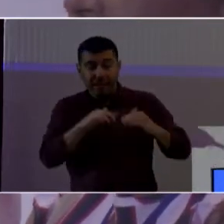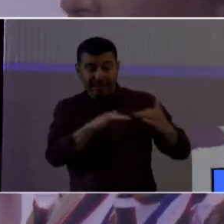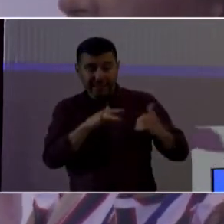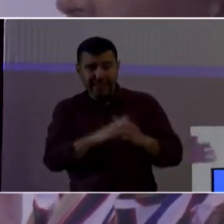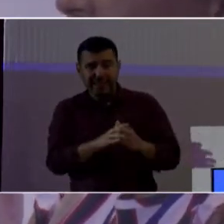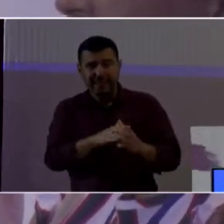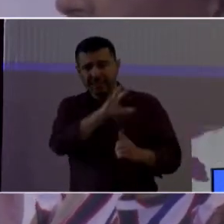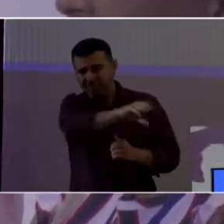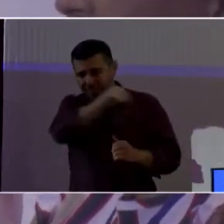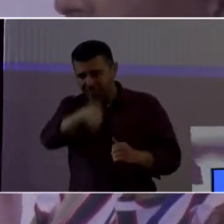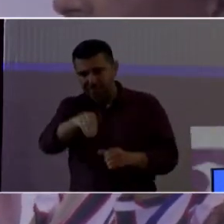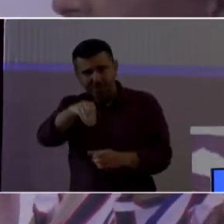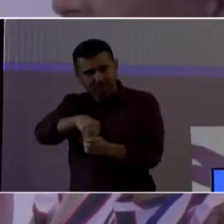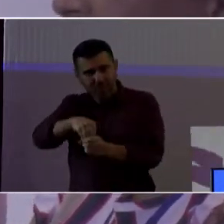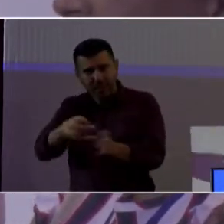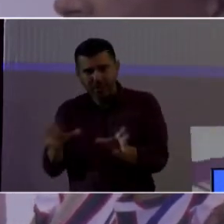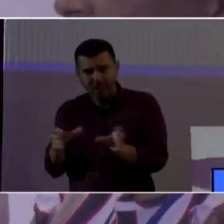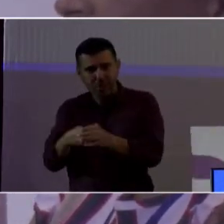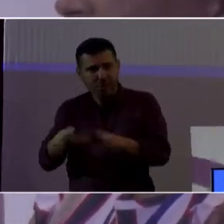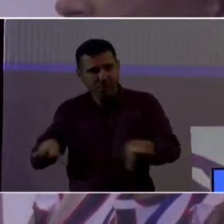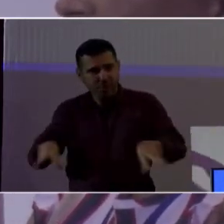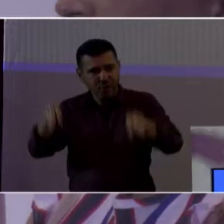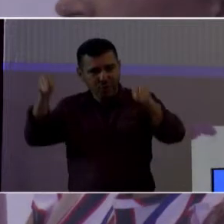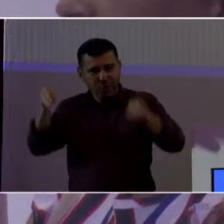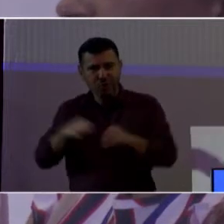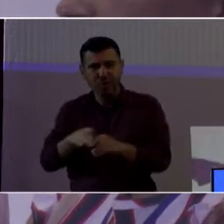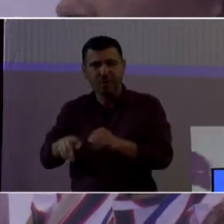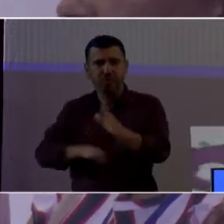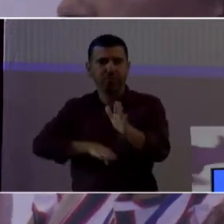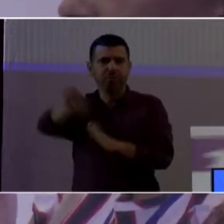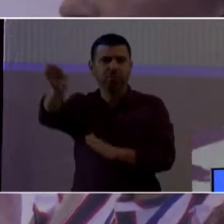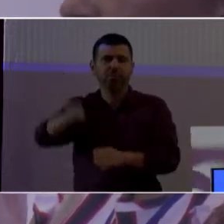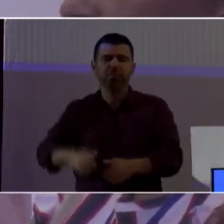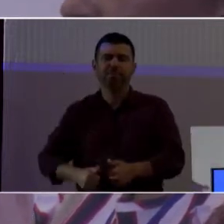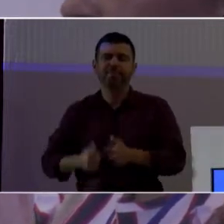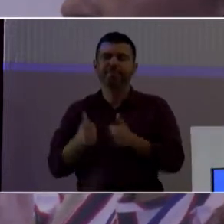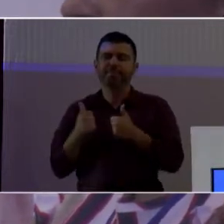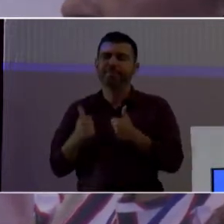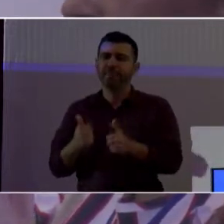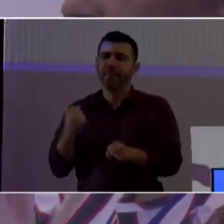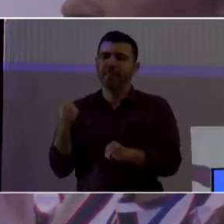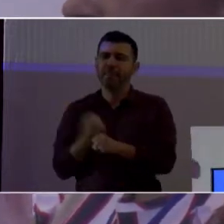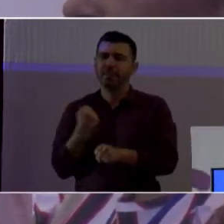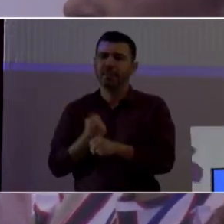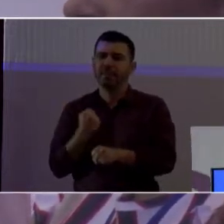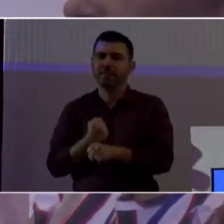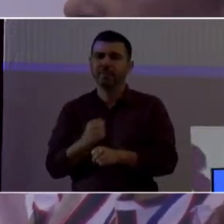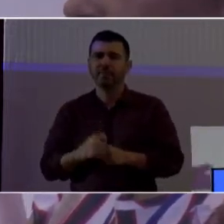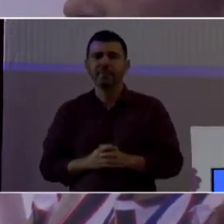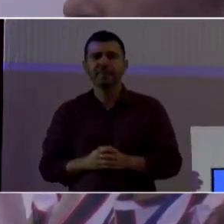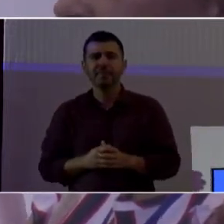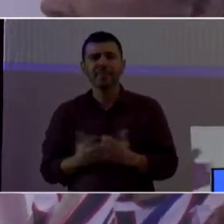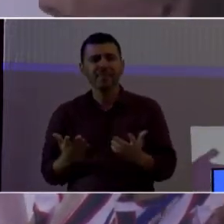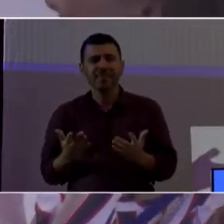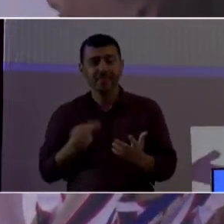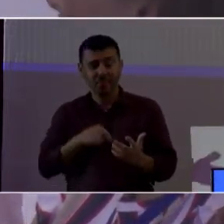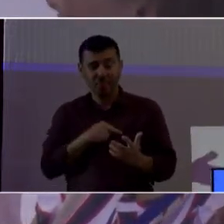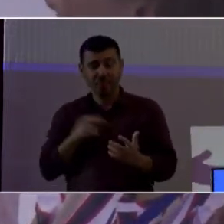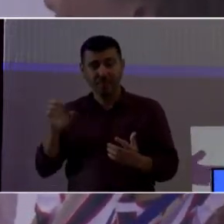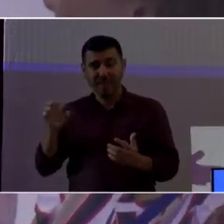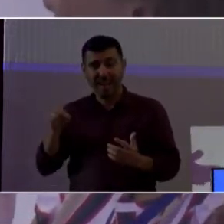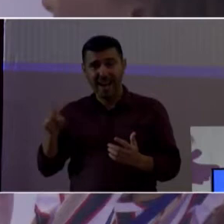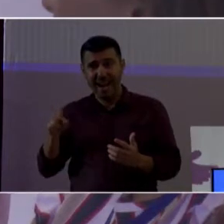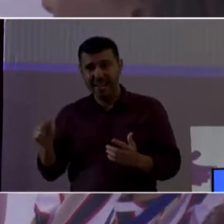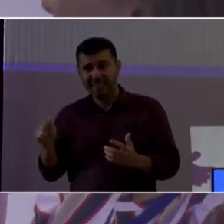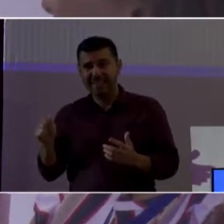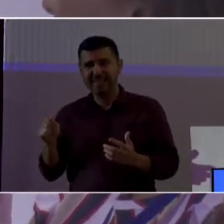manera exitosa. Queremos dar ejemplo también en la región. Nosotros somos pues una de las empresas más grandes de Santander y